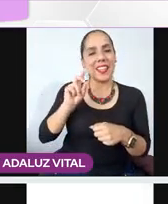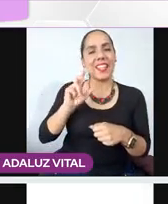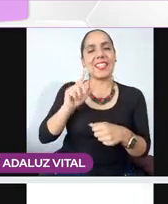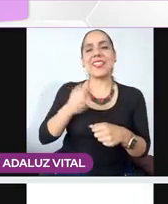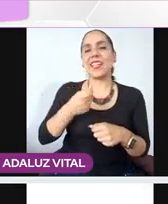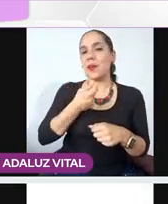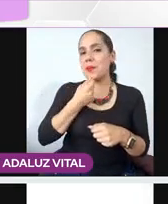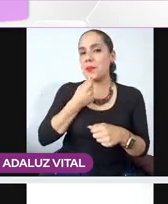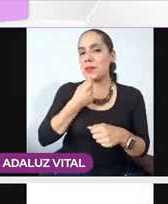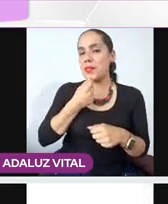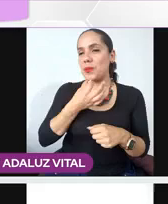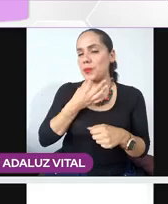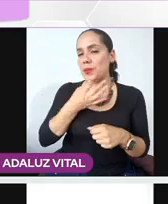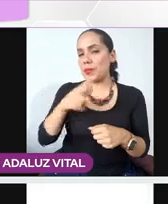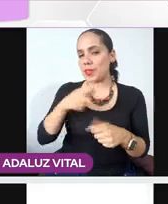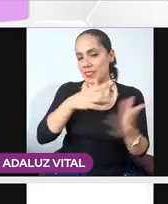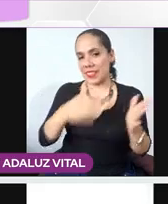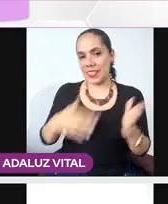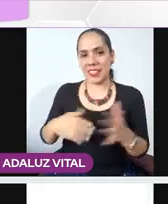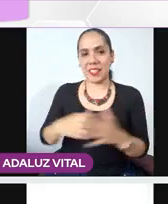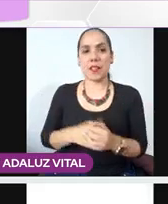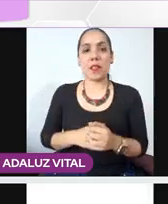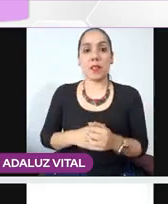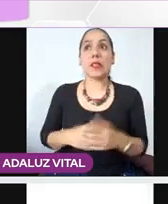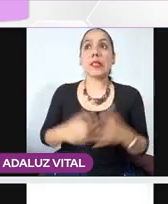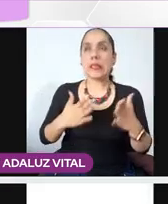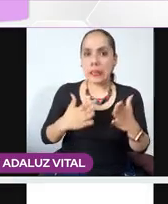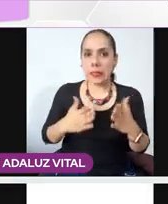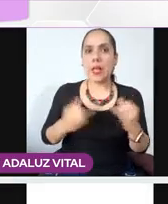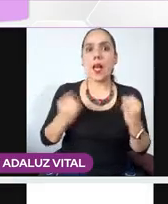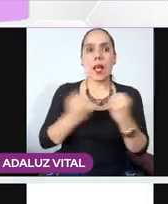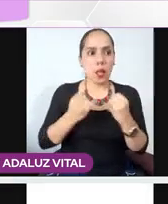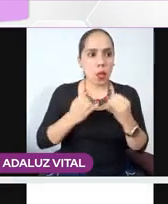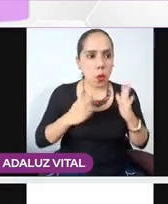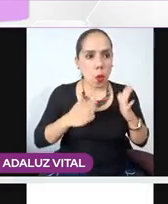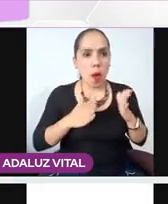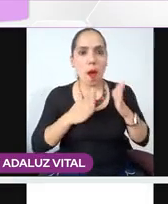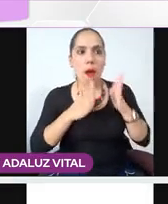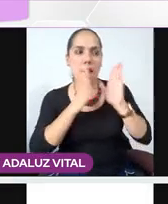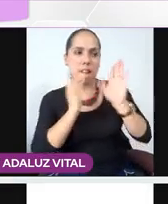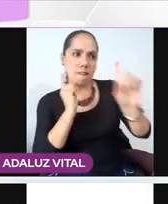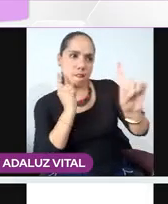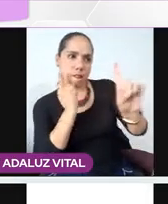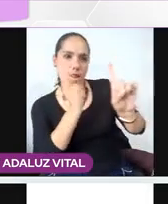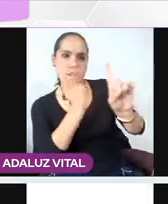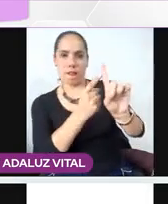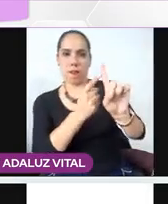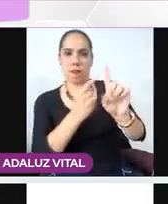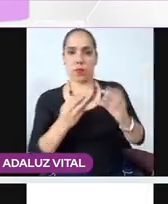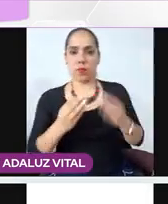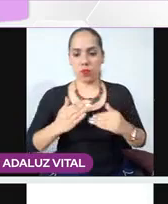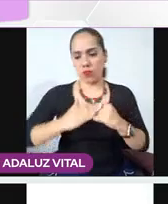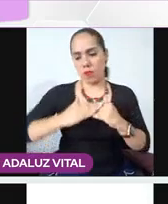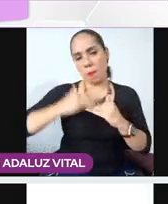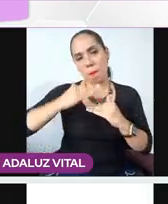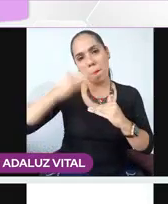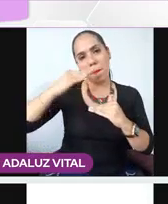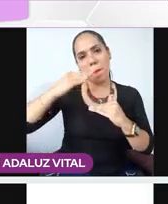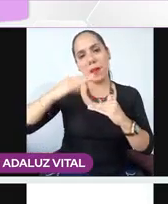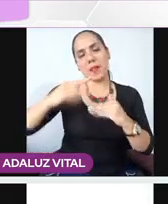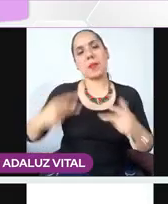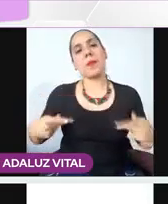programa llegue a más personas, incluidas aquellas que no tienen la posibilidad de